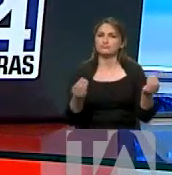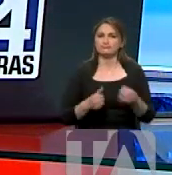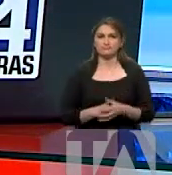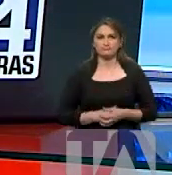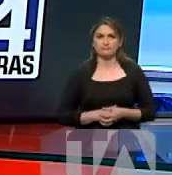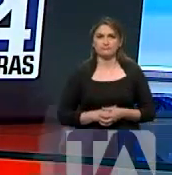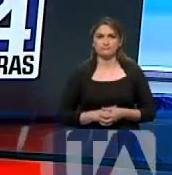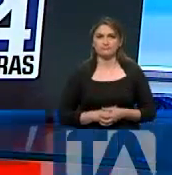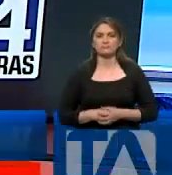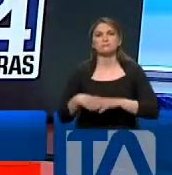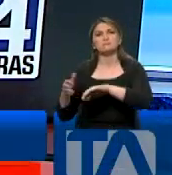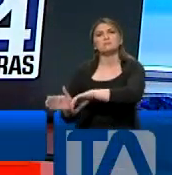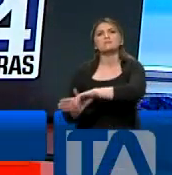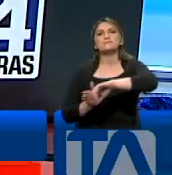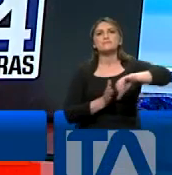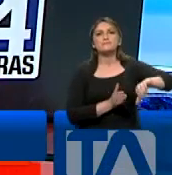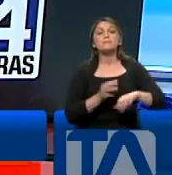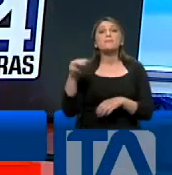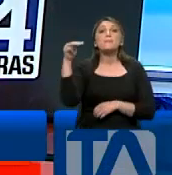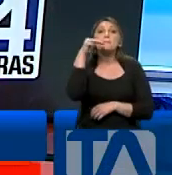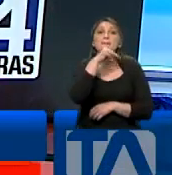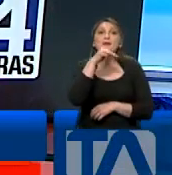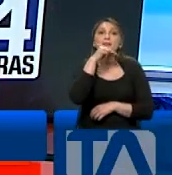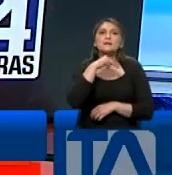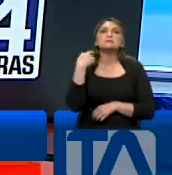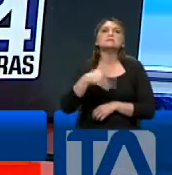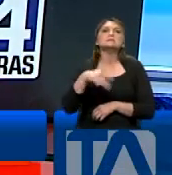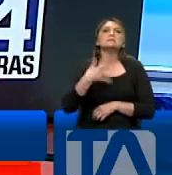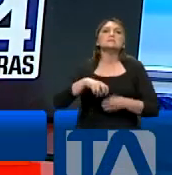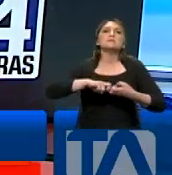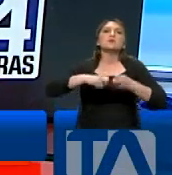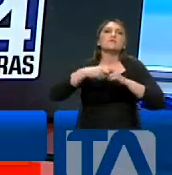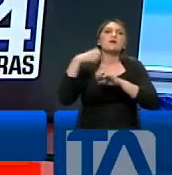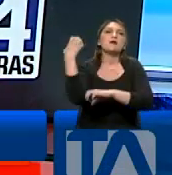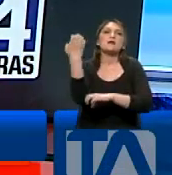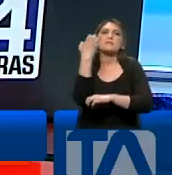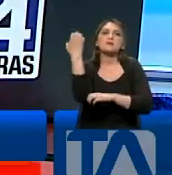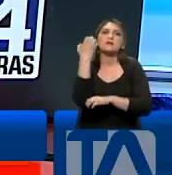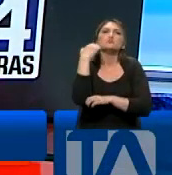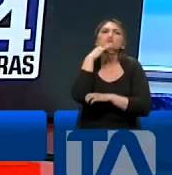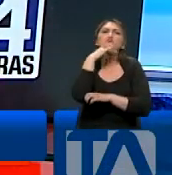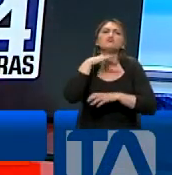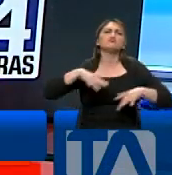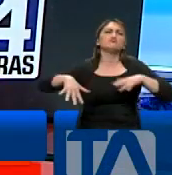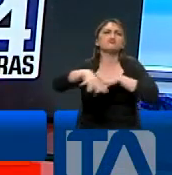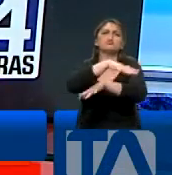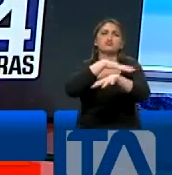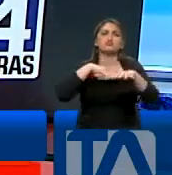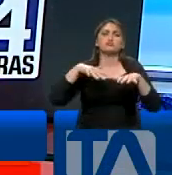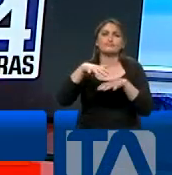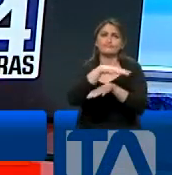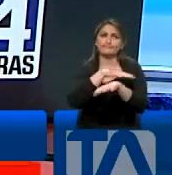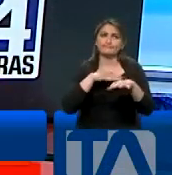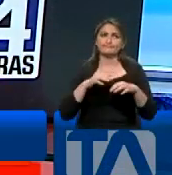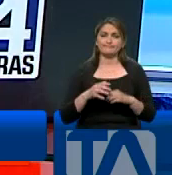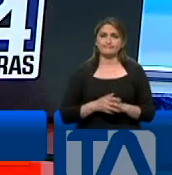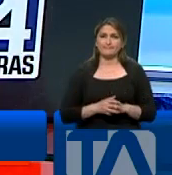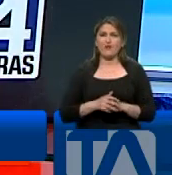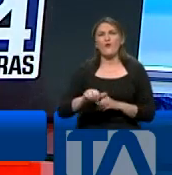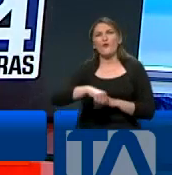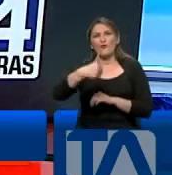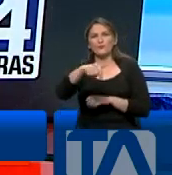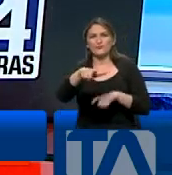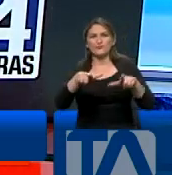Manta fue declarada en emergencia sanitaria, mientras que Puerto Viejo continúa recuperando su actividad comercial a 3 años del terremoto del 16 de